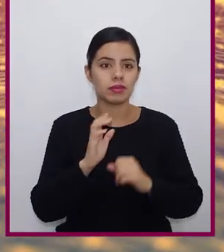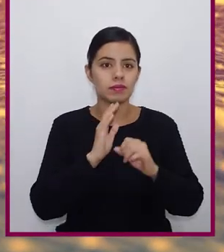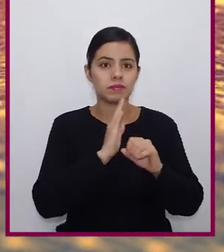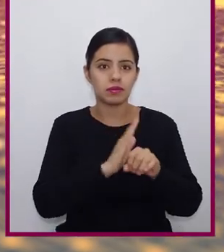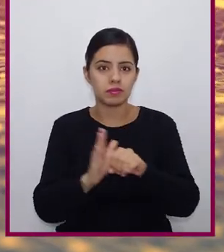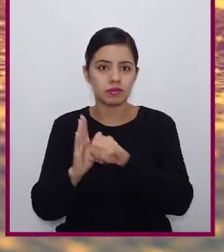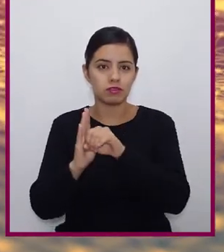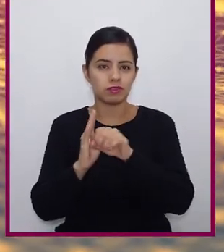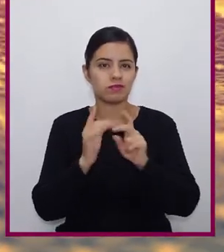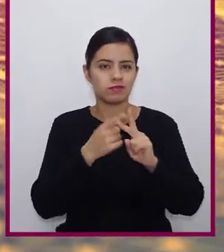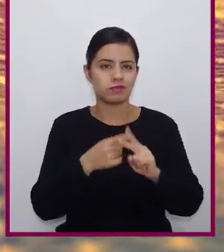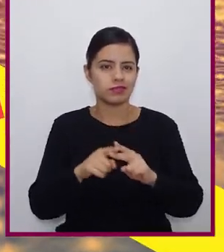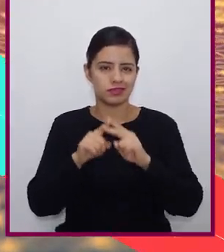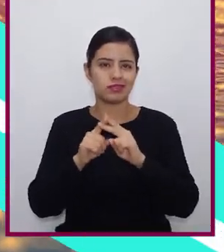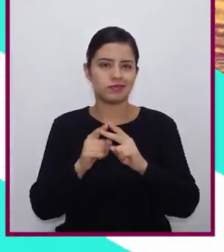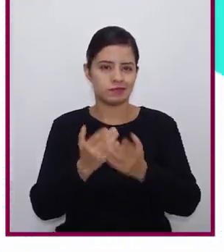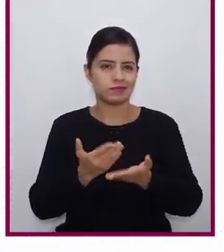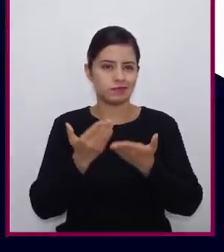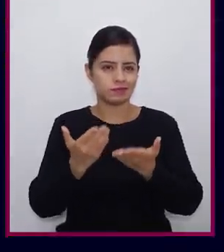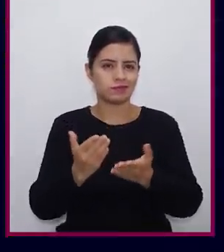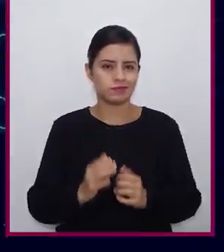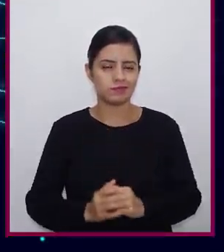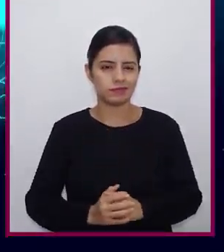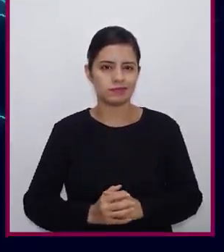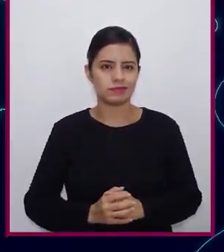el bombardeo digital con nuestro tutorial.